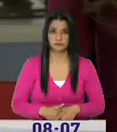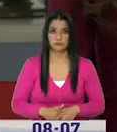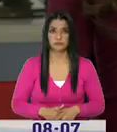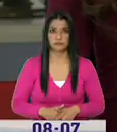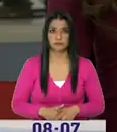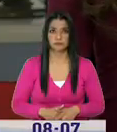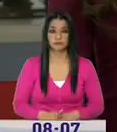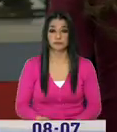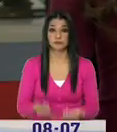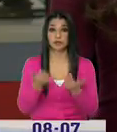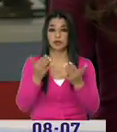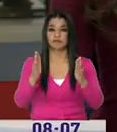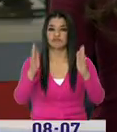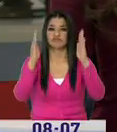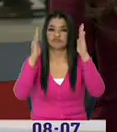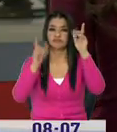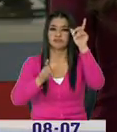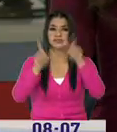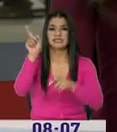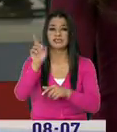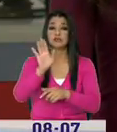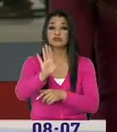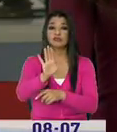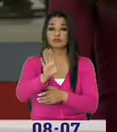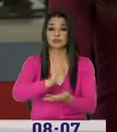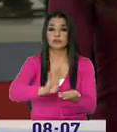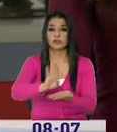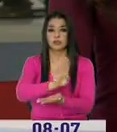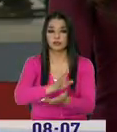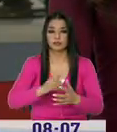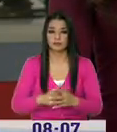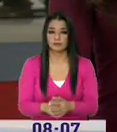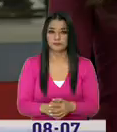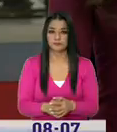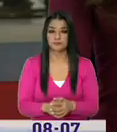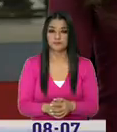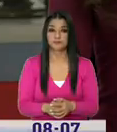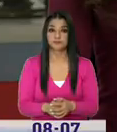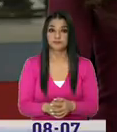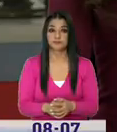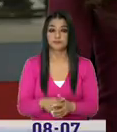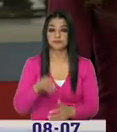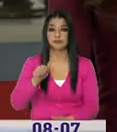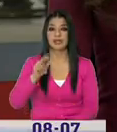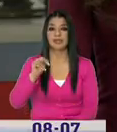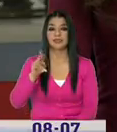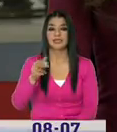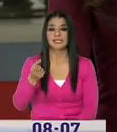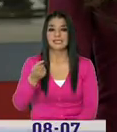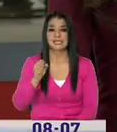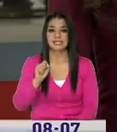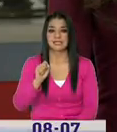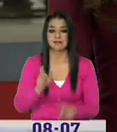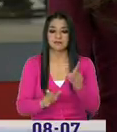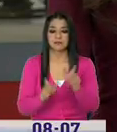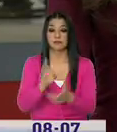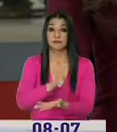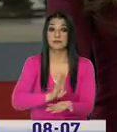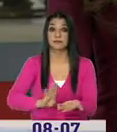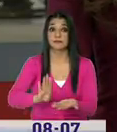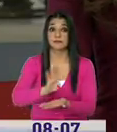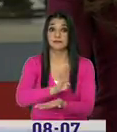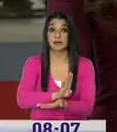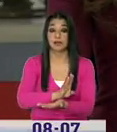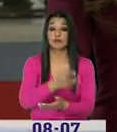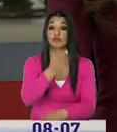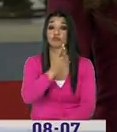Y vamos a este momento a atender las necesidades que tiene usted en su barrio. Nos vamos hasta los Andes. Ahí los moradores de este sector en el Jirón,